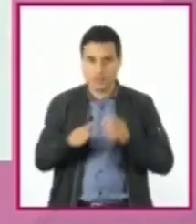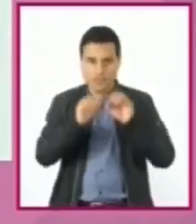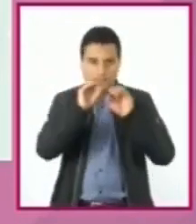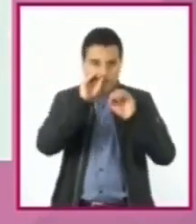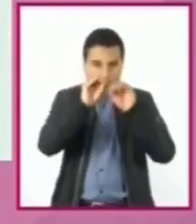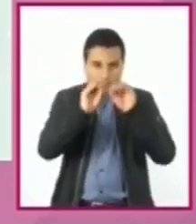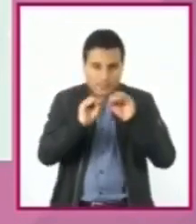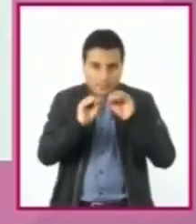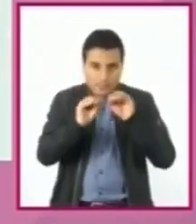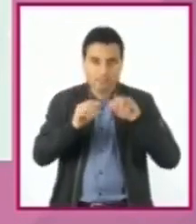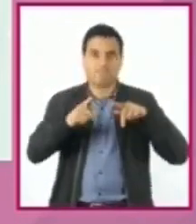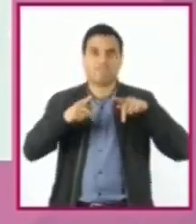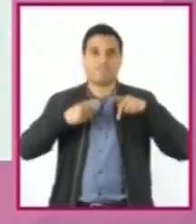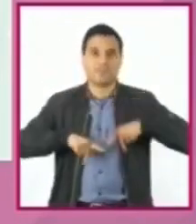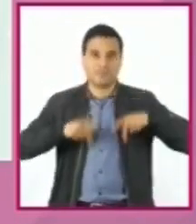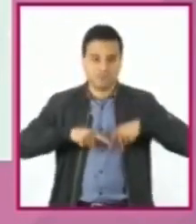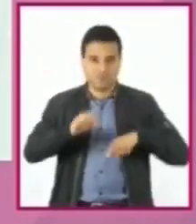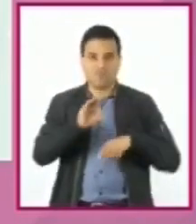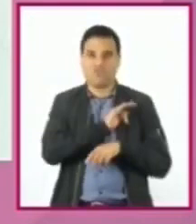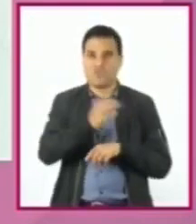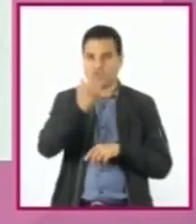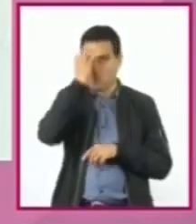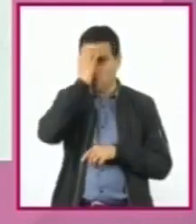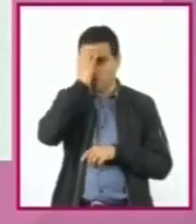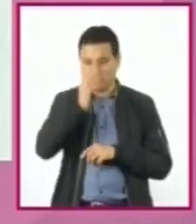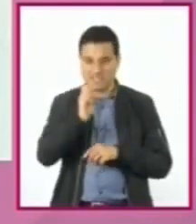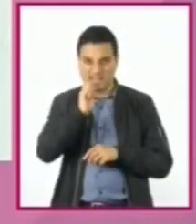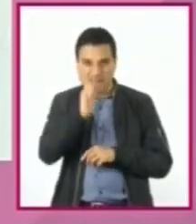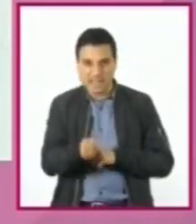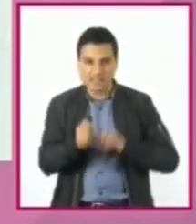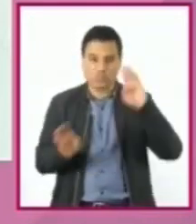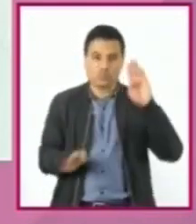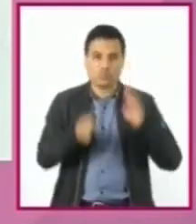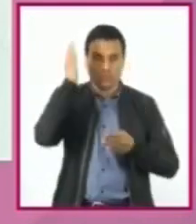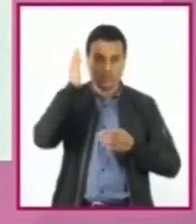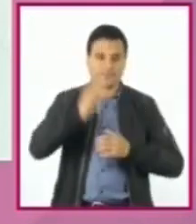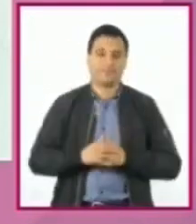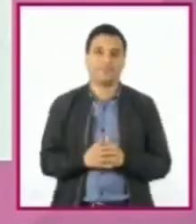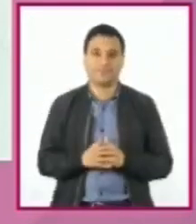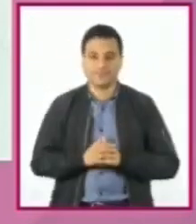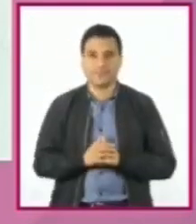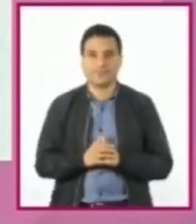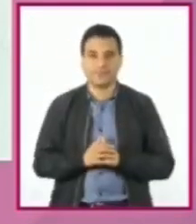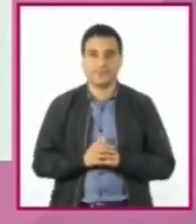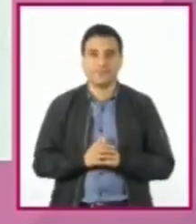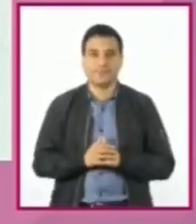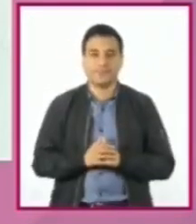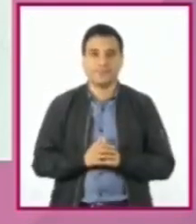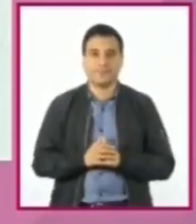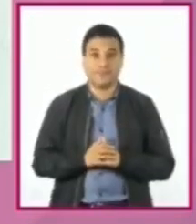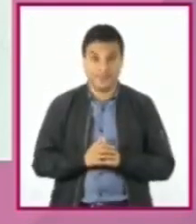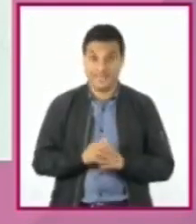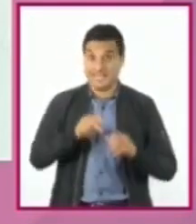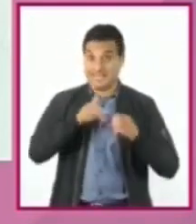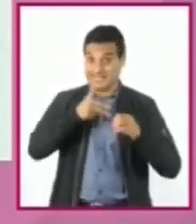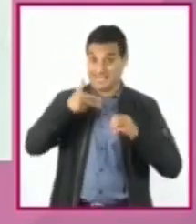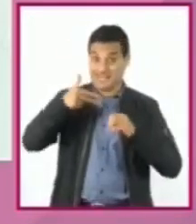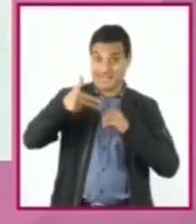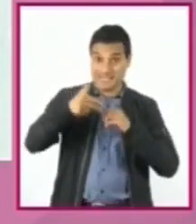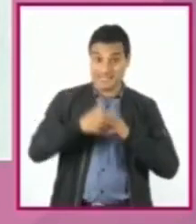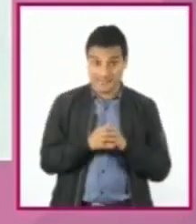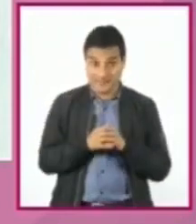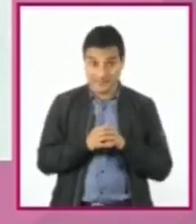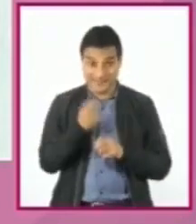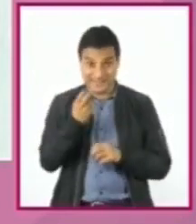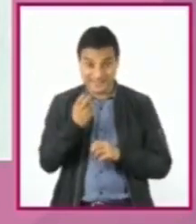enriqueciendo nuestro conocimiento de las características de la Tierra en diferentes escalas espaciales. Los satélites de observación